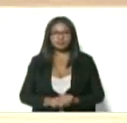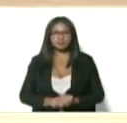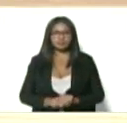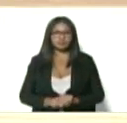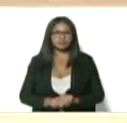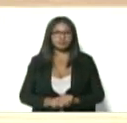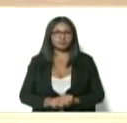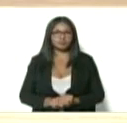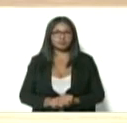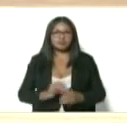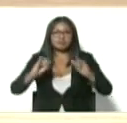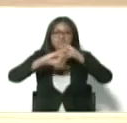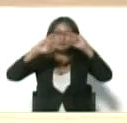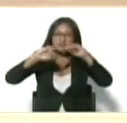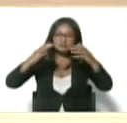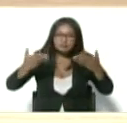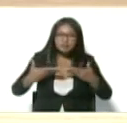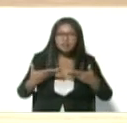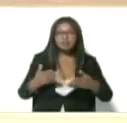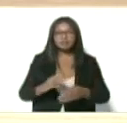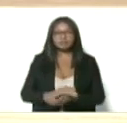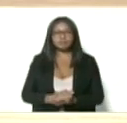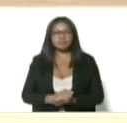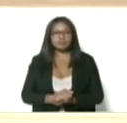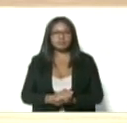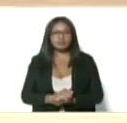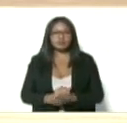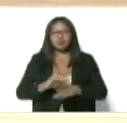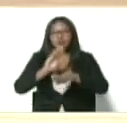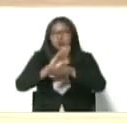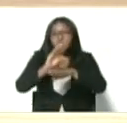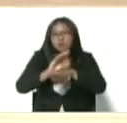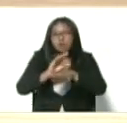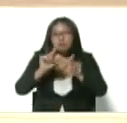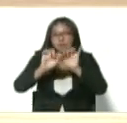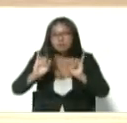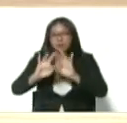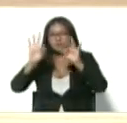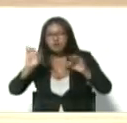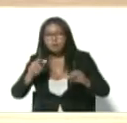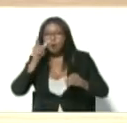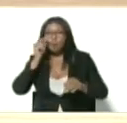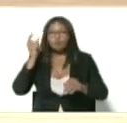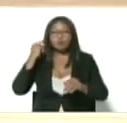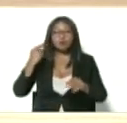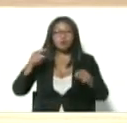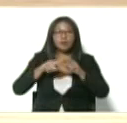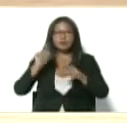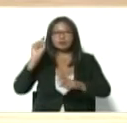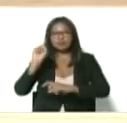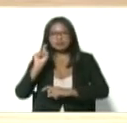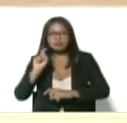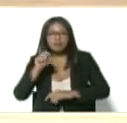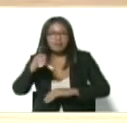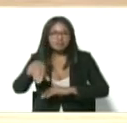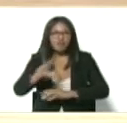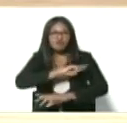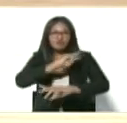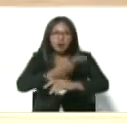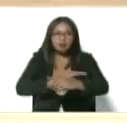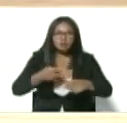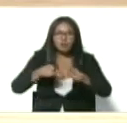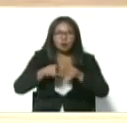de la felicidad de la protección del ciudadano y la ciudadana que necesita de un estado fuerte